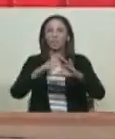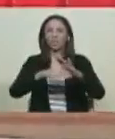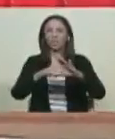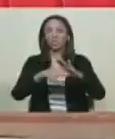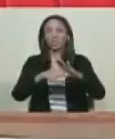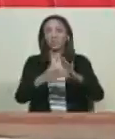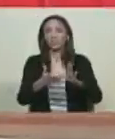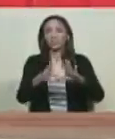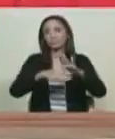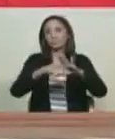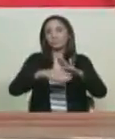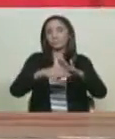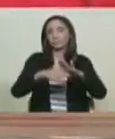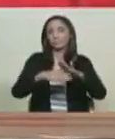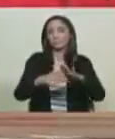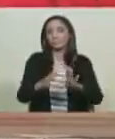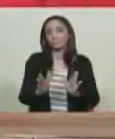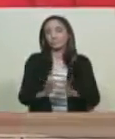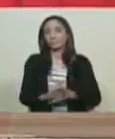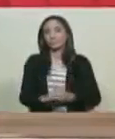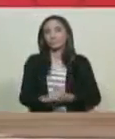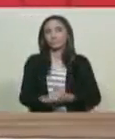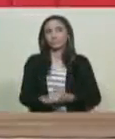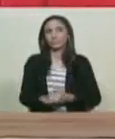Salió el hablachento.